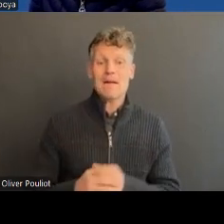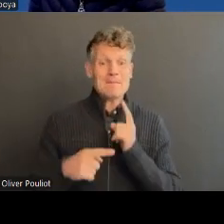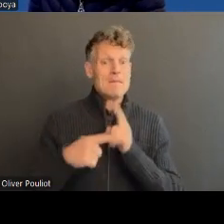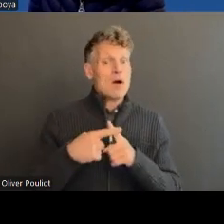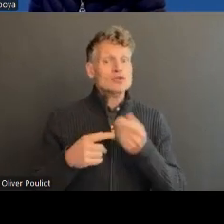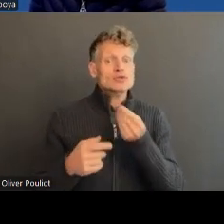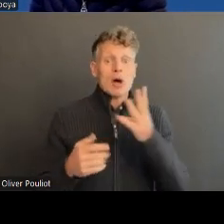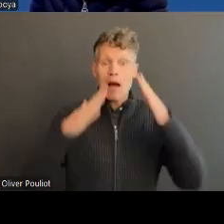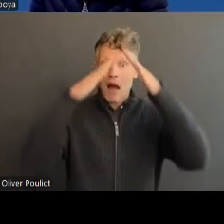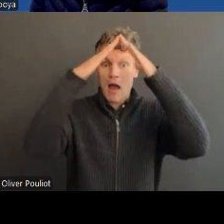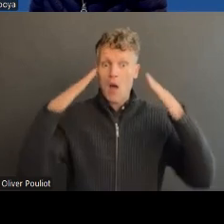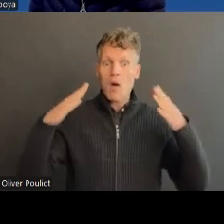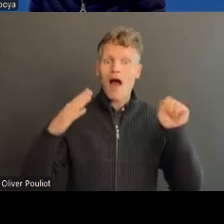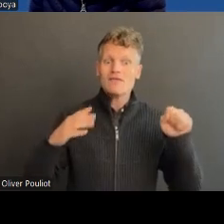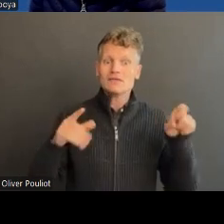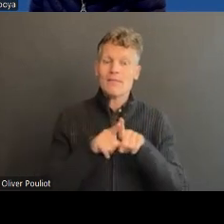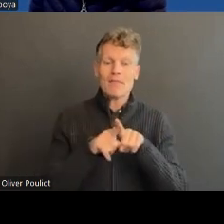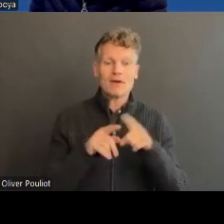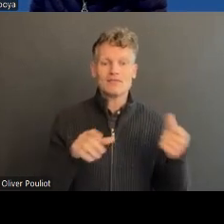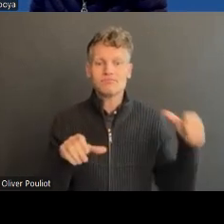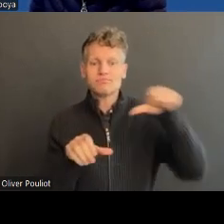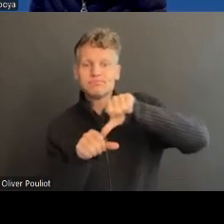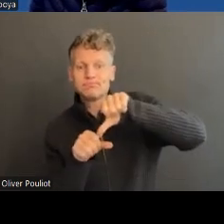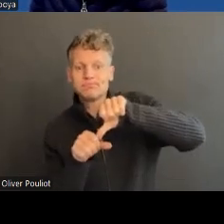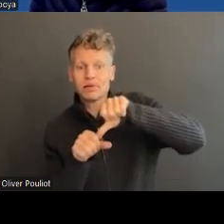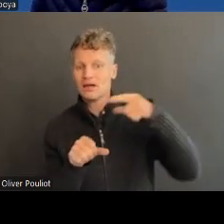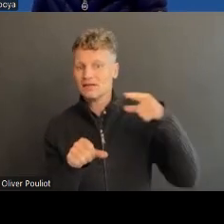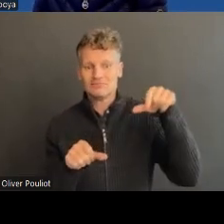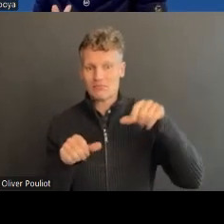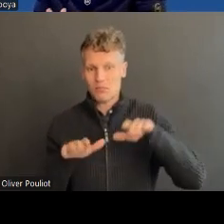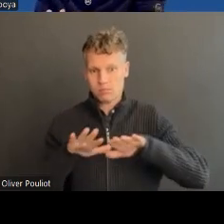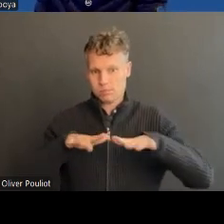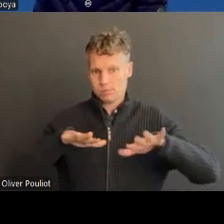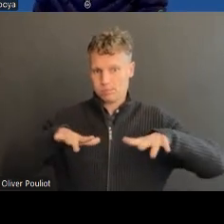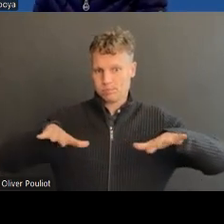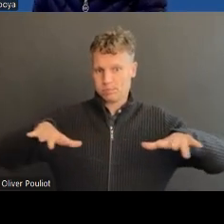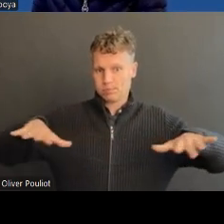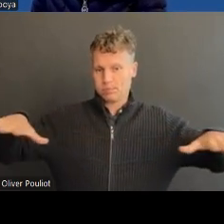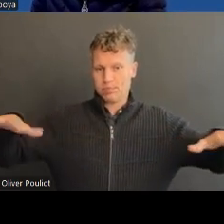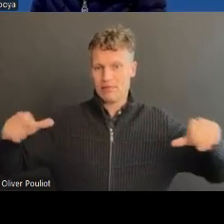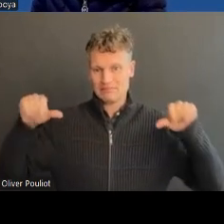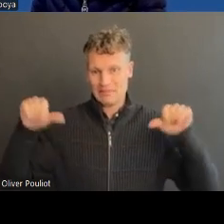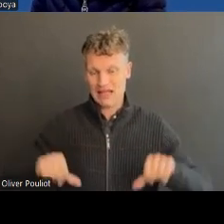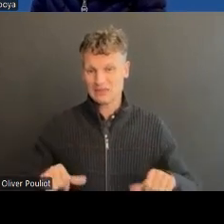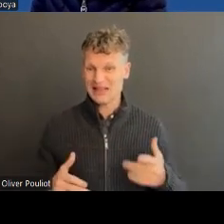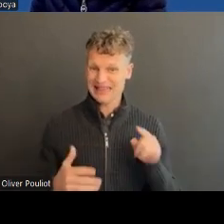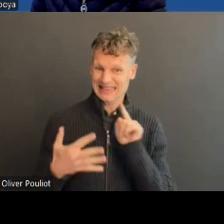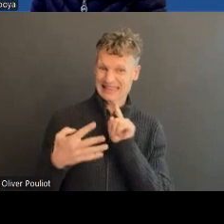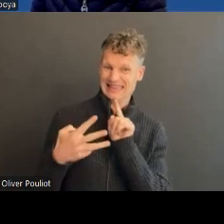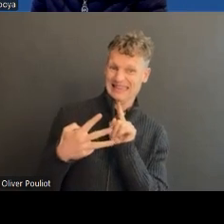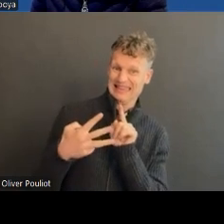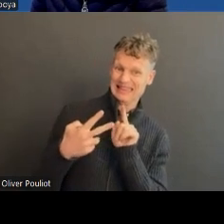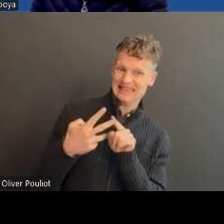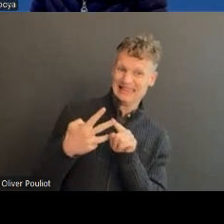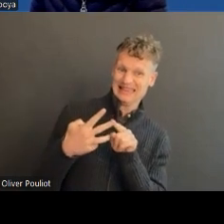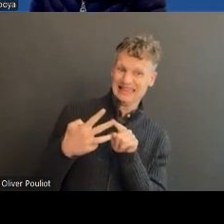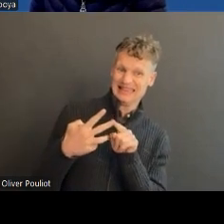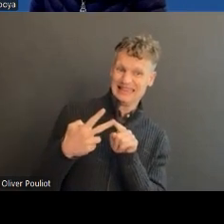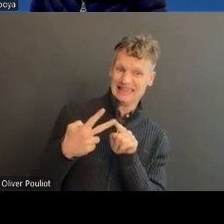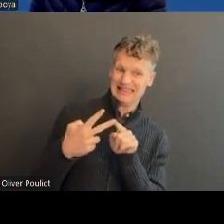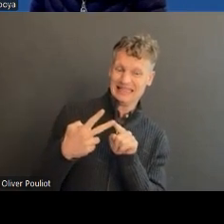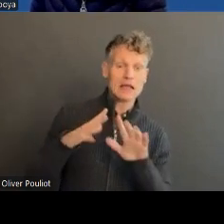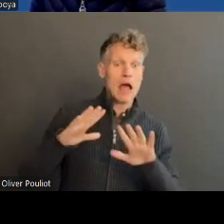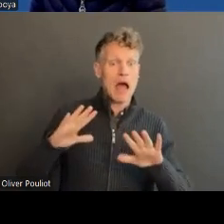los objetivos de la eliminación y es fundamental para poder mantener estos logros mediante la instrumentación